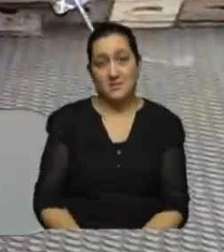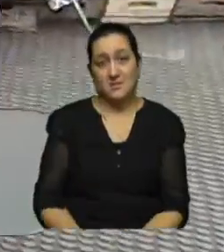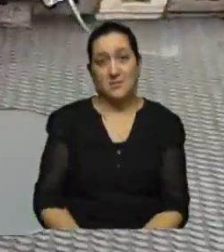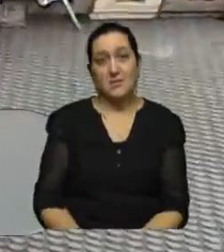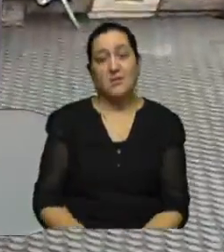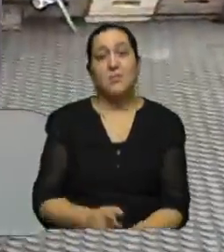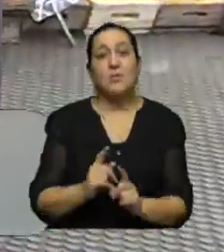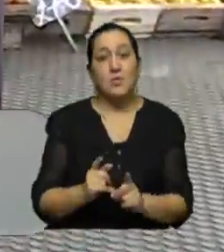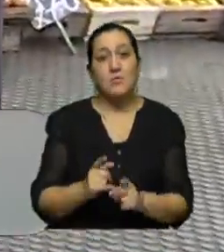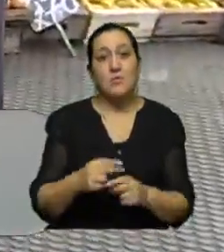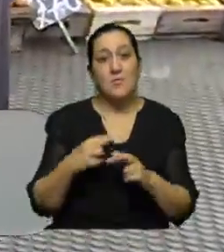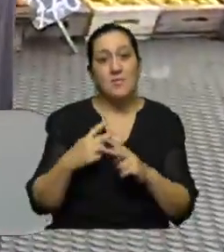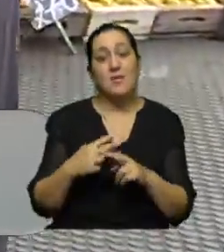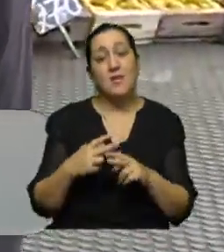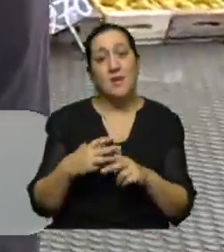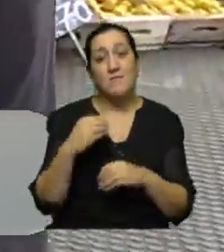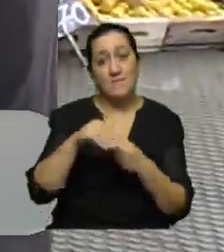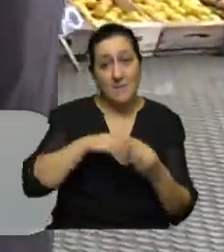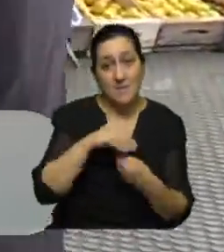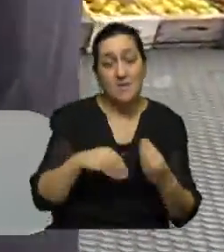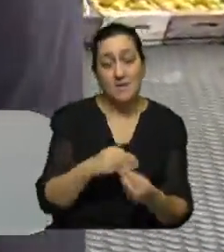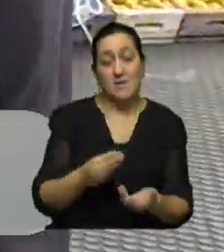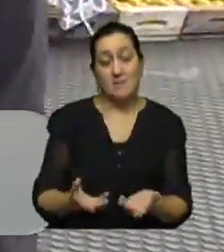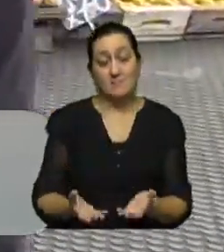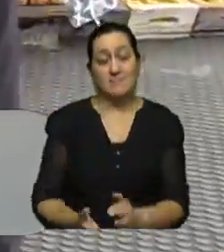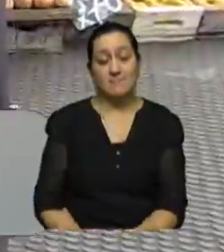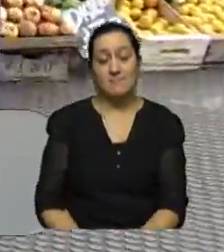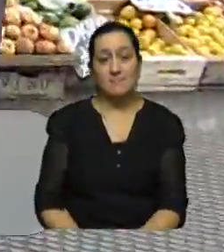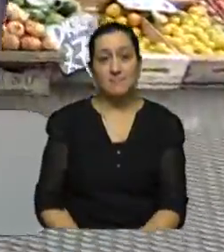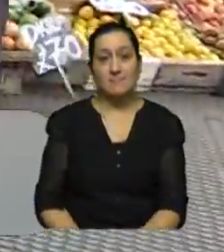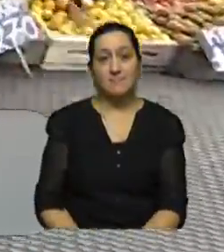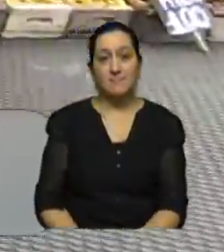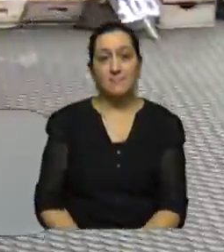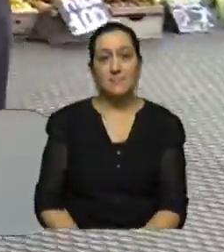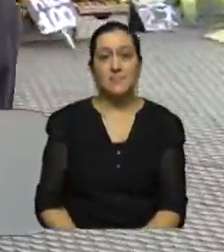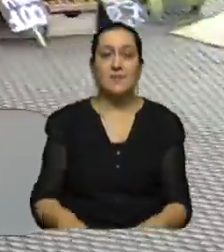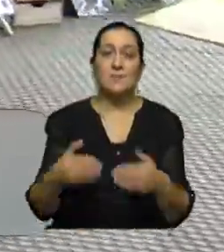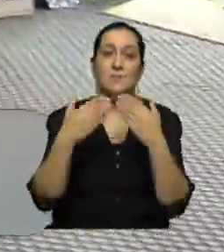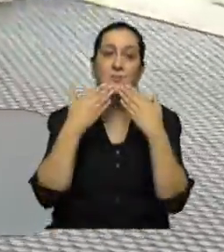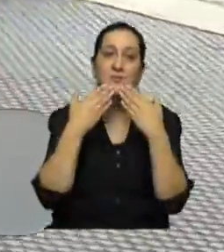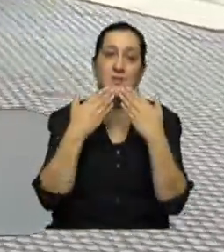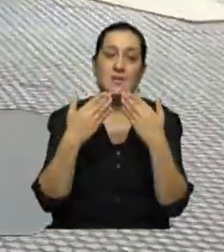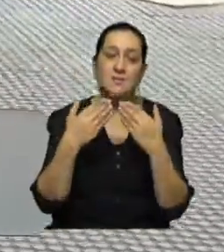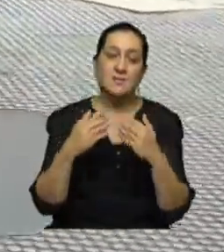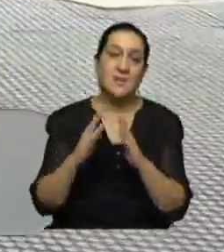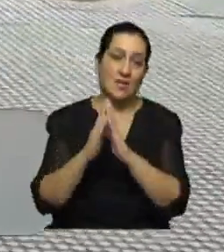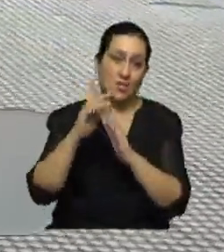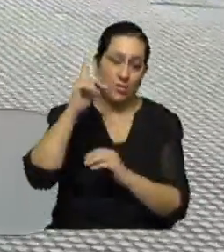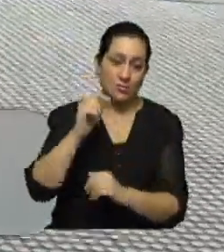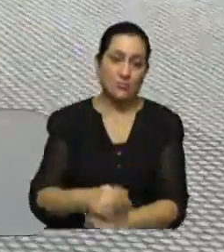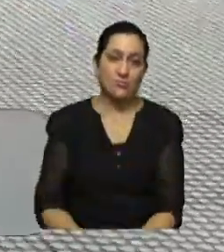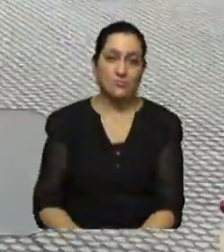que mantener la familia, tiene su familia acá también, digo. Y bueno, gracias, Diego, por esta oportunidad. Vamos arriba, gracias,